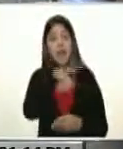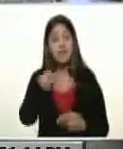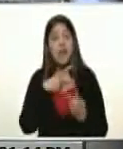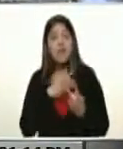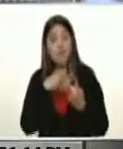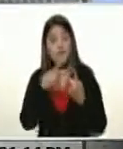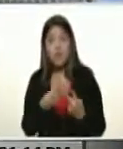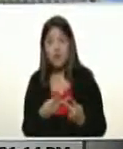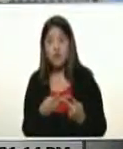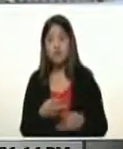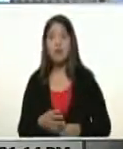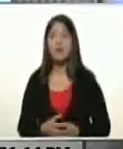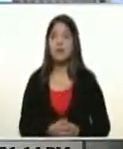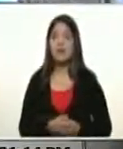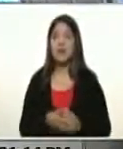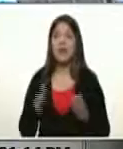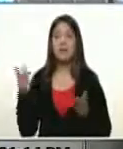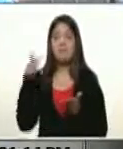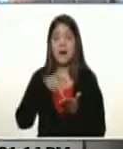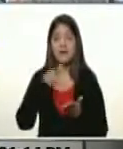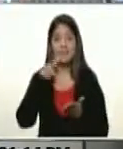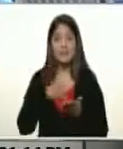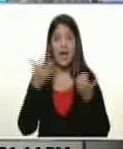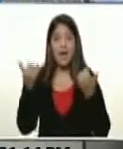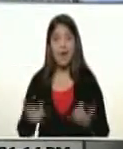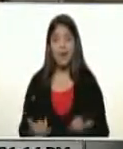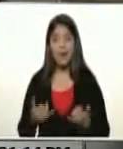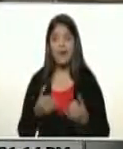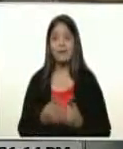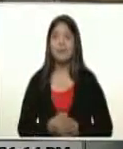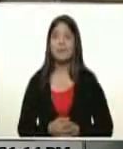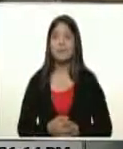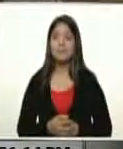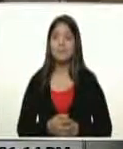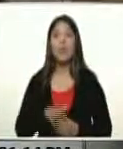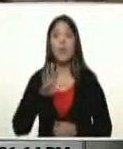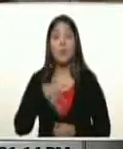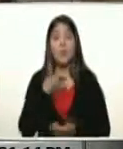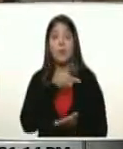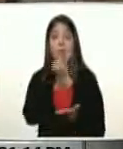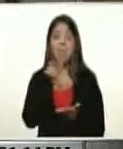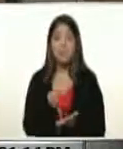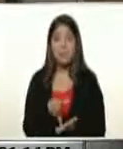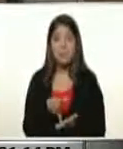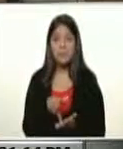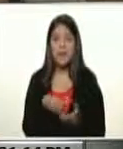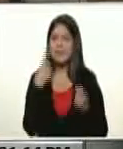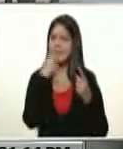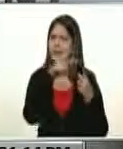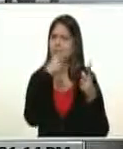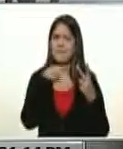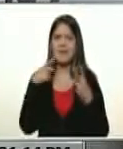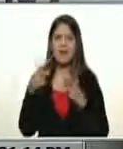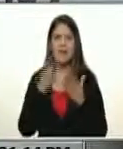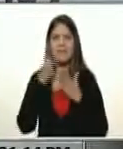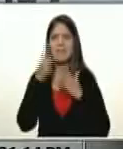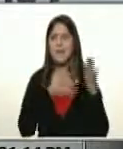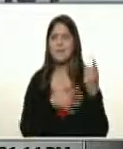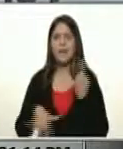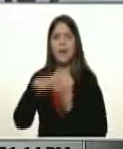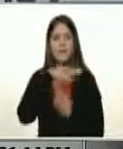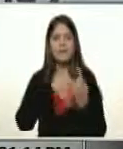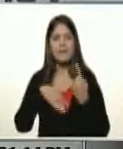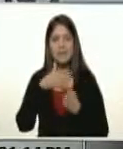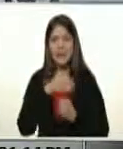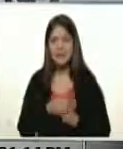todas las edades a que participen en esta gran aventura, donde podrán participar de diferentes jornadas ambientales